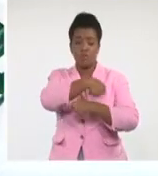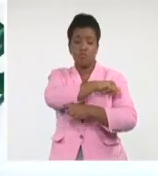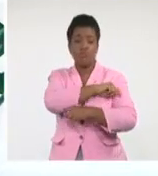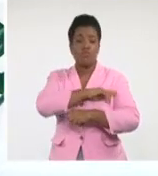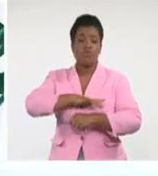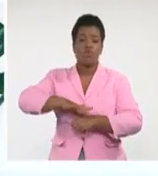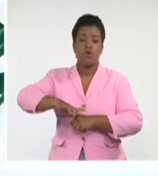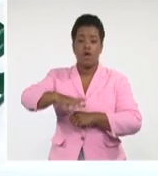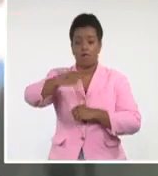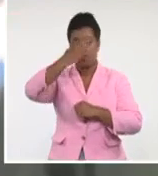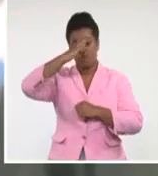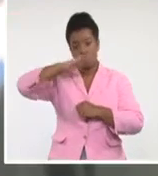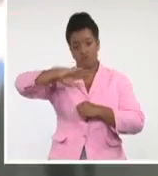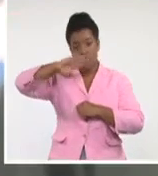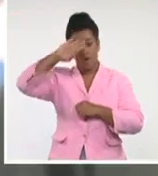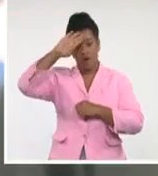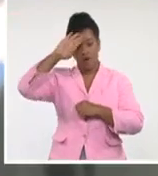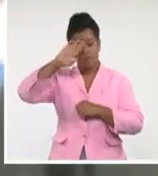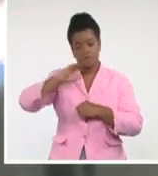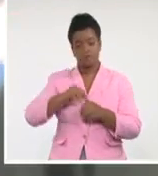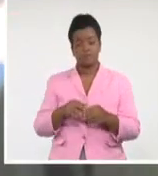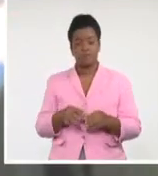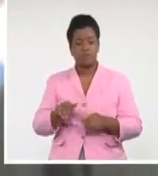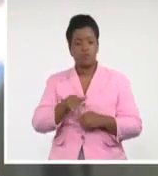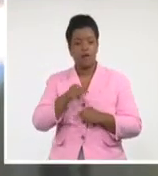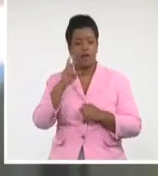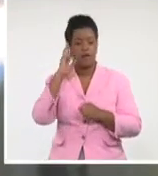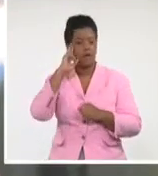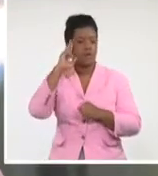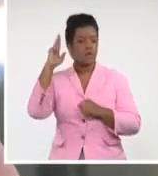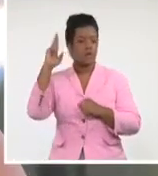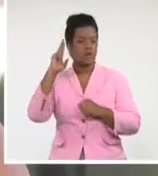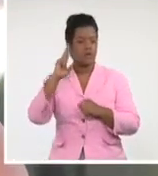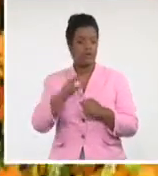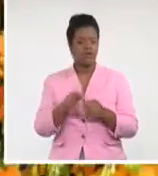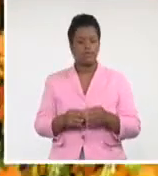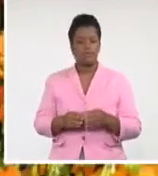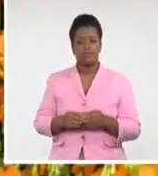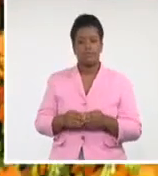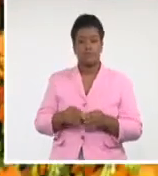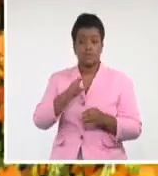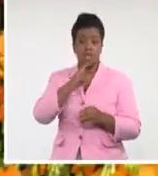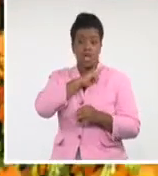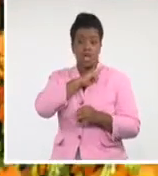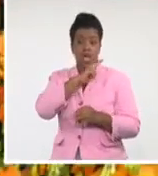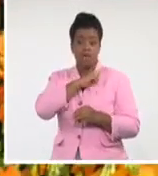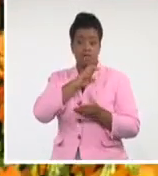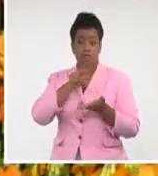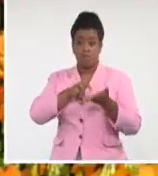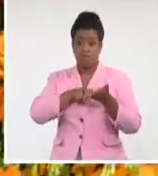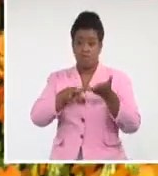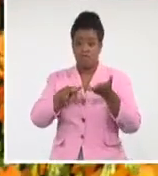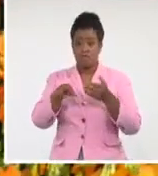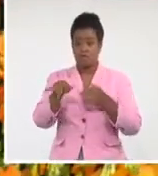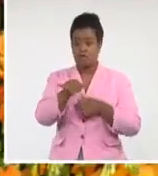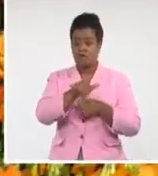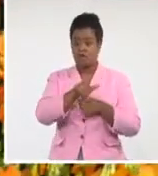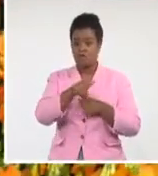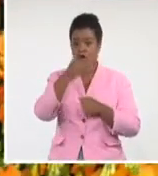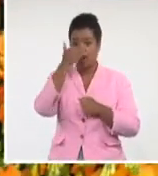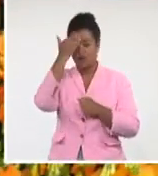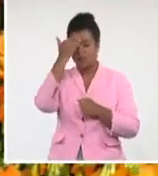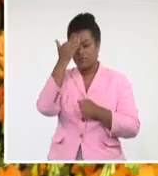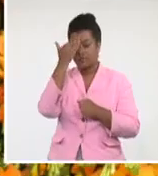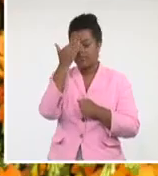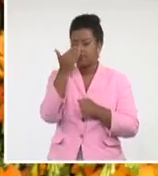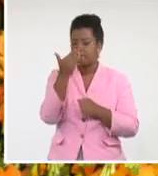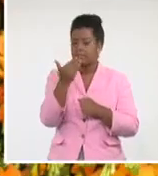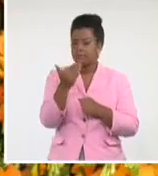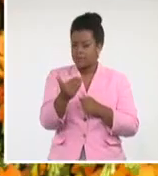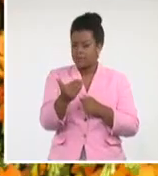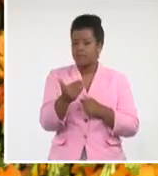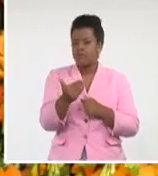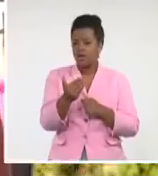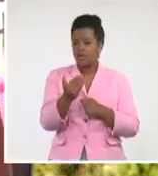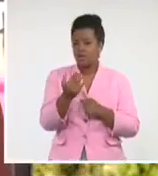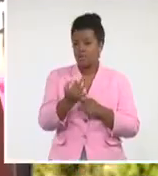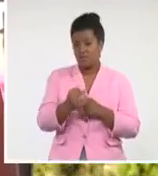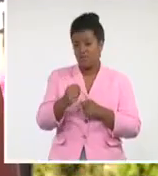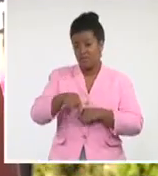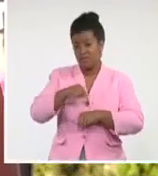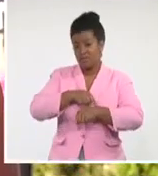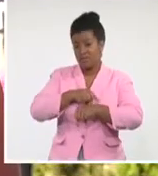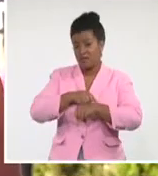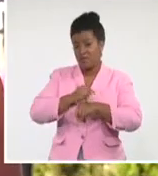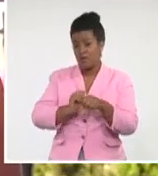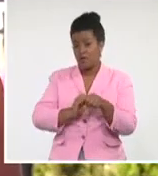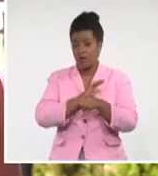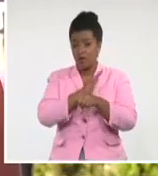de los mártires. Las máximas autoridades de la provincia presidieron un acto de homenaje modesto, como requiere este tiempo de